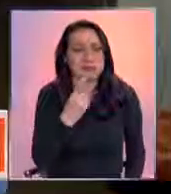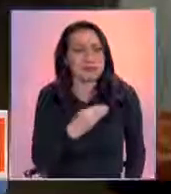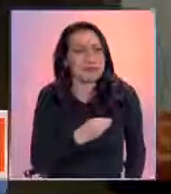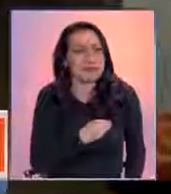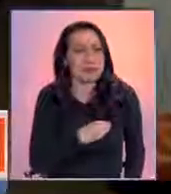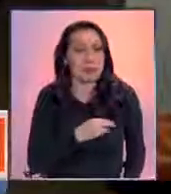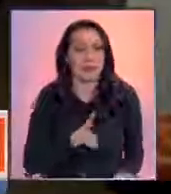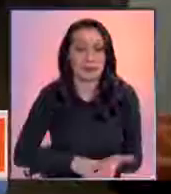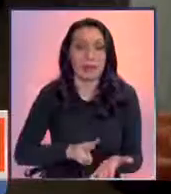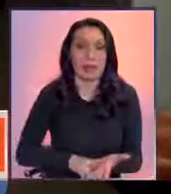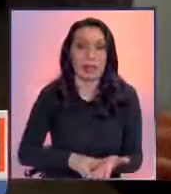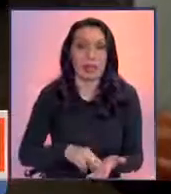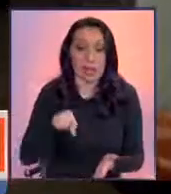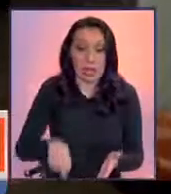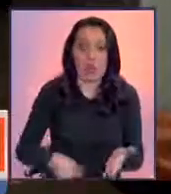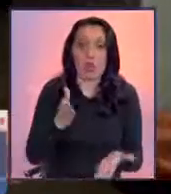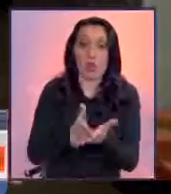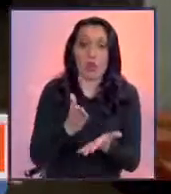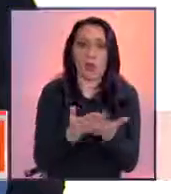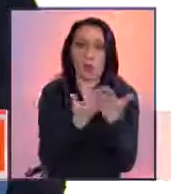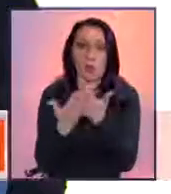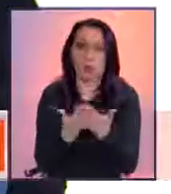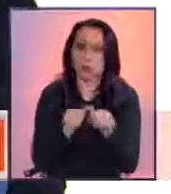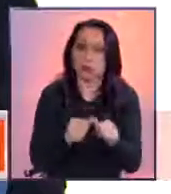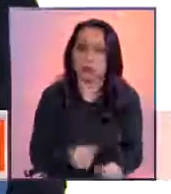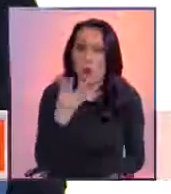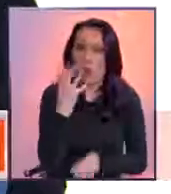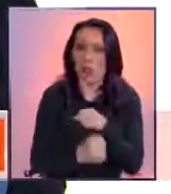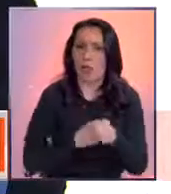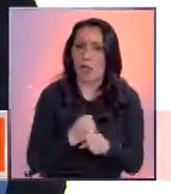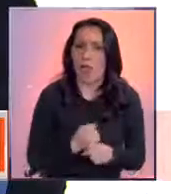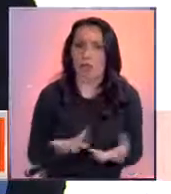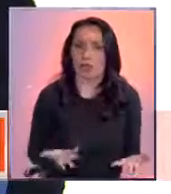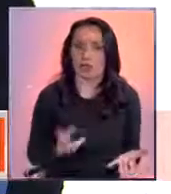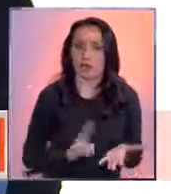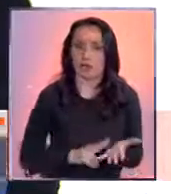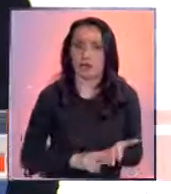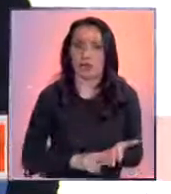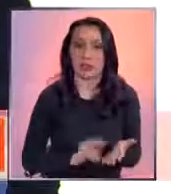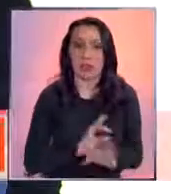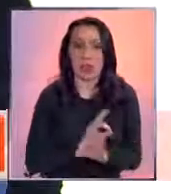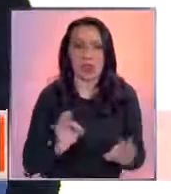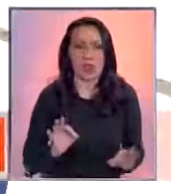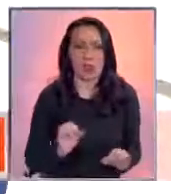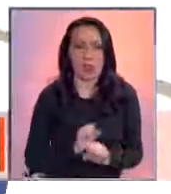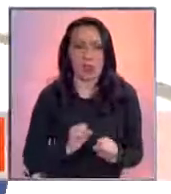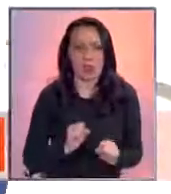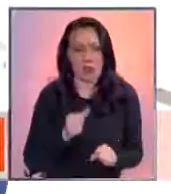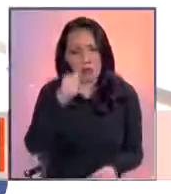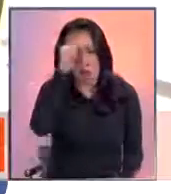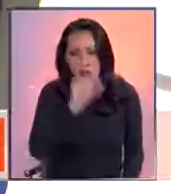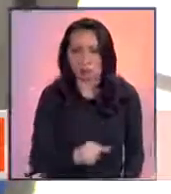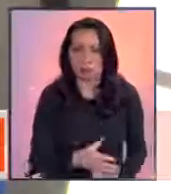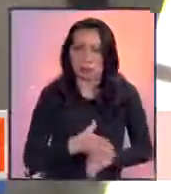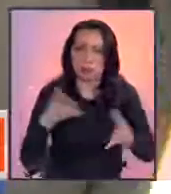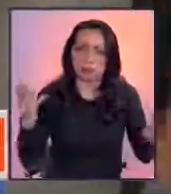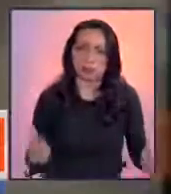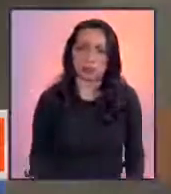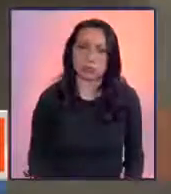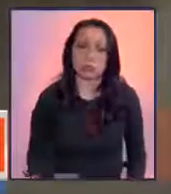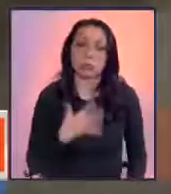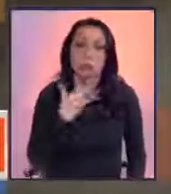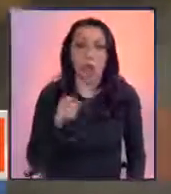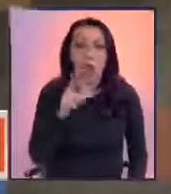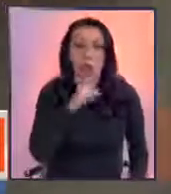que en este colegio llevo estudiando 4 años y la verdad es que nadie se merece tanto castigo. Porque